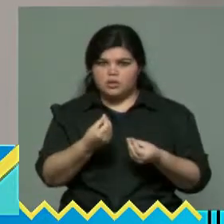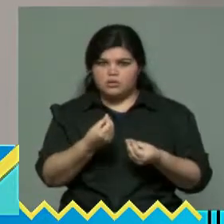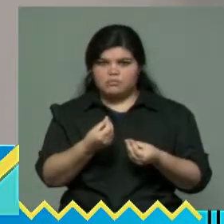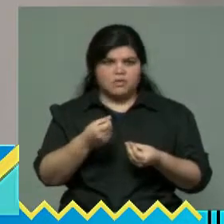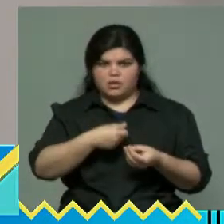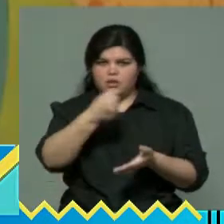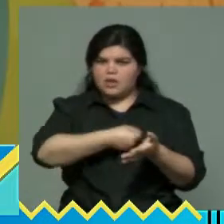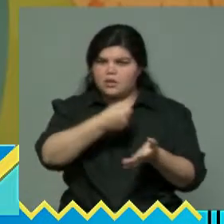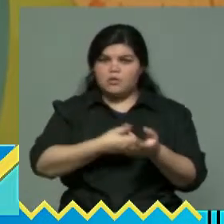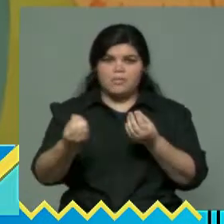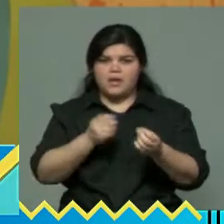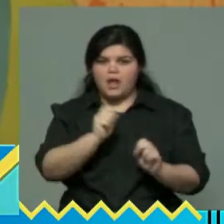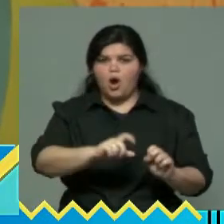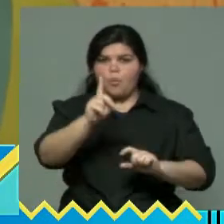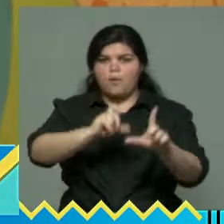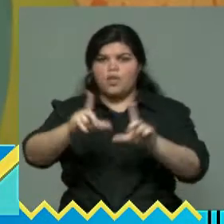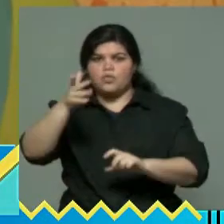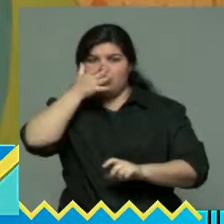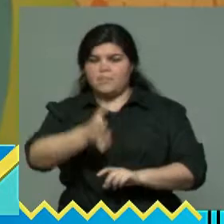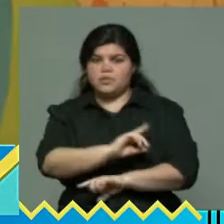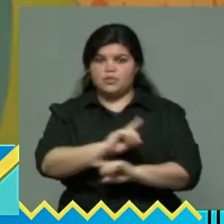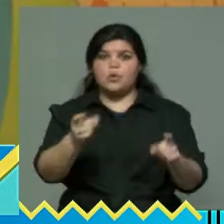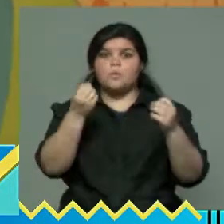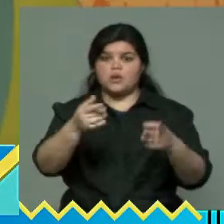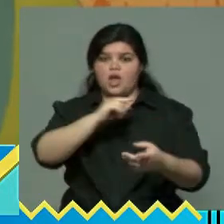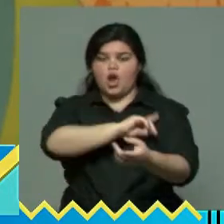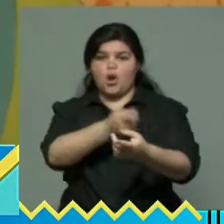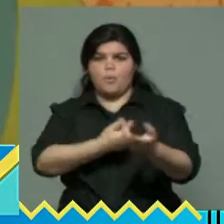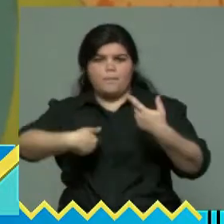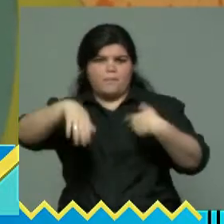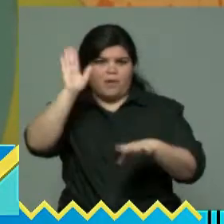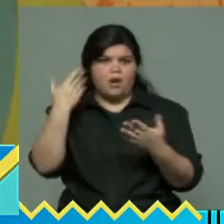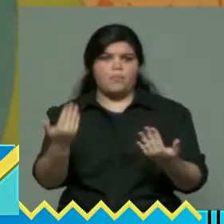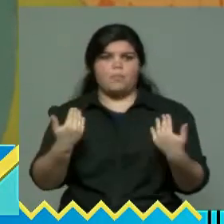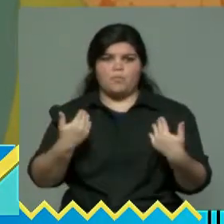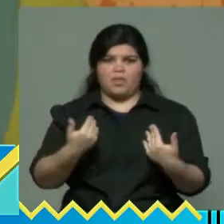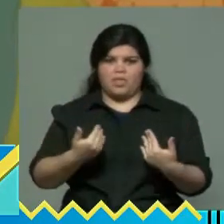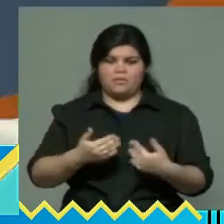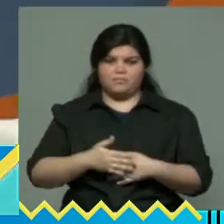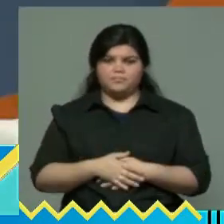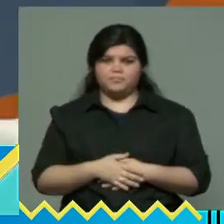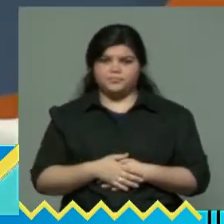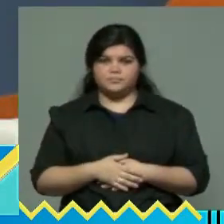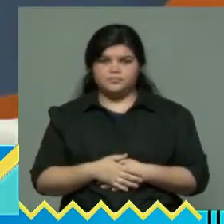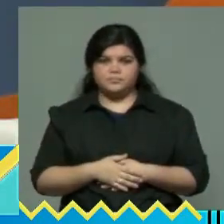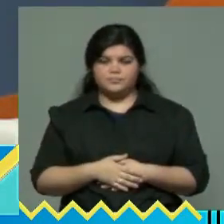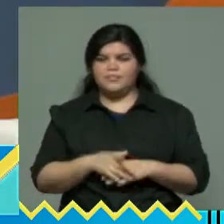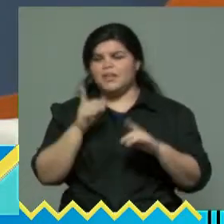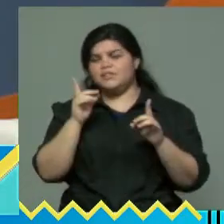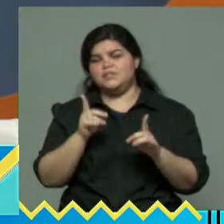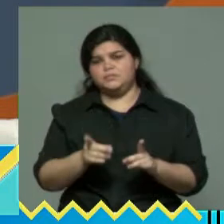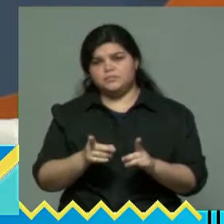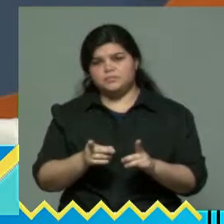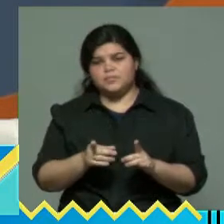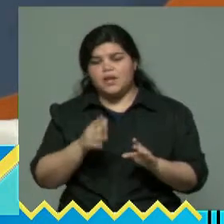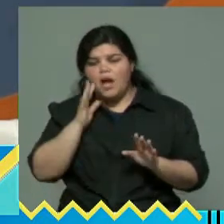que los aumentos sean excesivos, porque bueno, ahora este gobierno tiene poder para hacer muchas más cosas de las que tenía hasta ayer. Y hay que ver también de qué forma lo